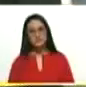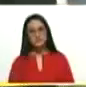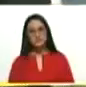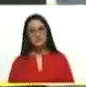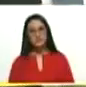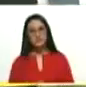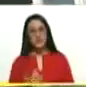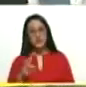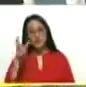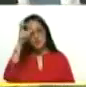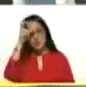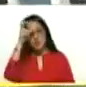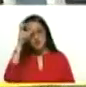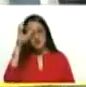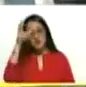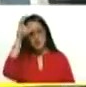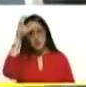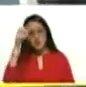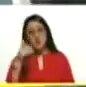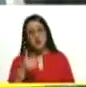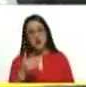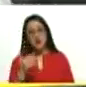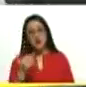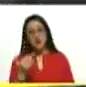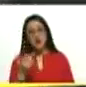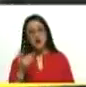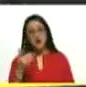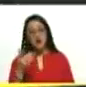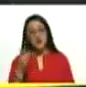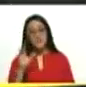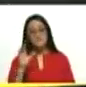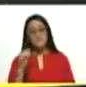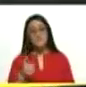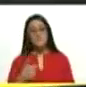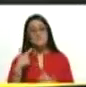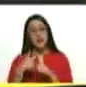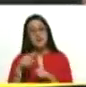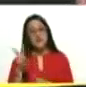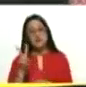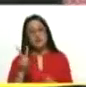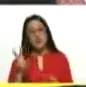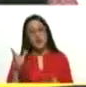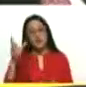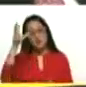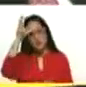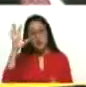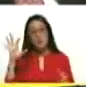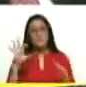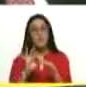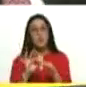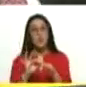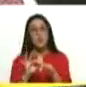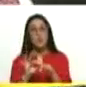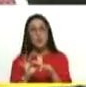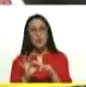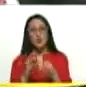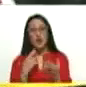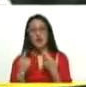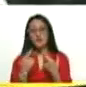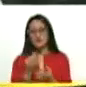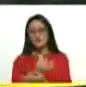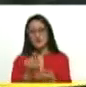civilizatorias entre Turquía, la gran patria Turquía y la gran patria venezolana, en extraordinarias